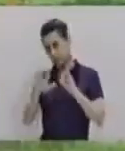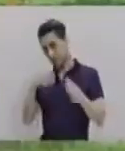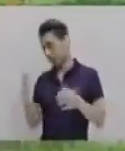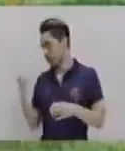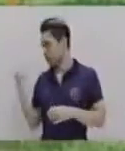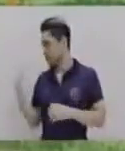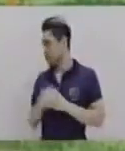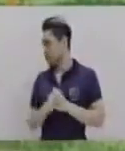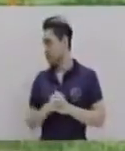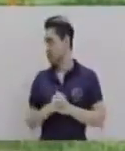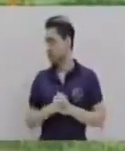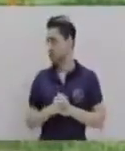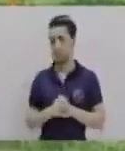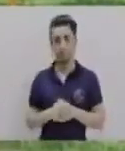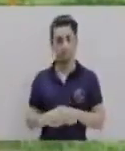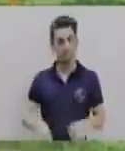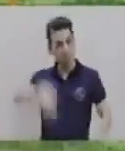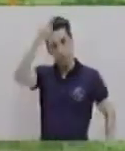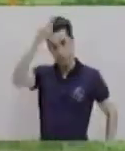Cambiamos.